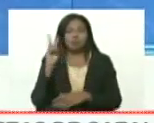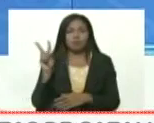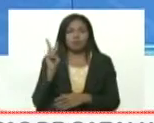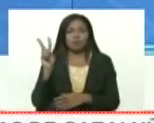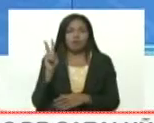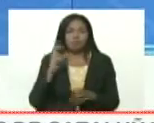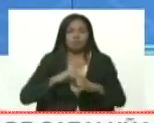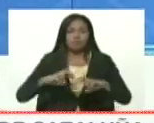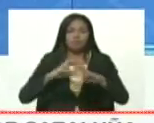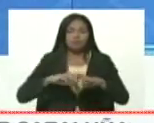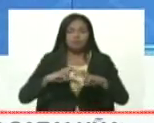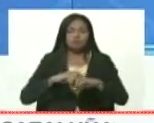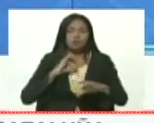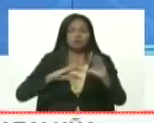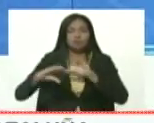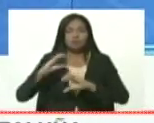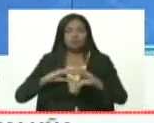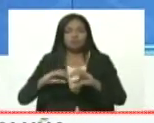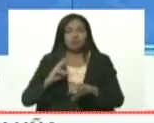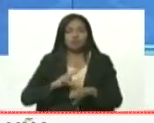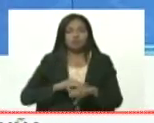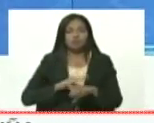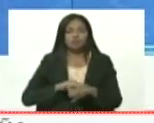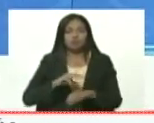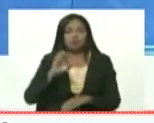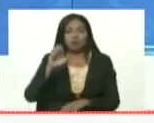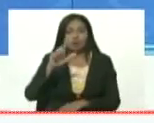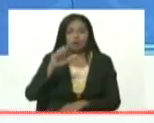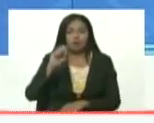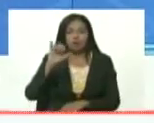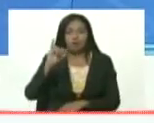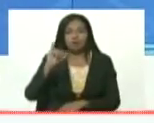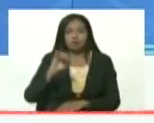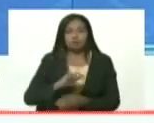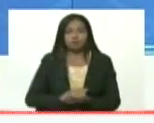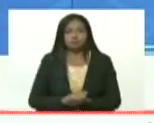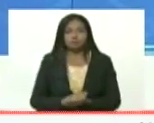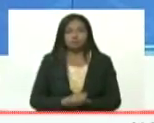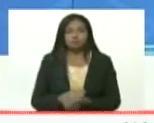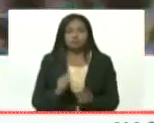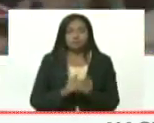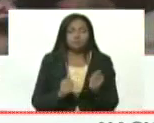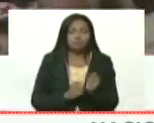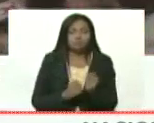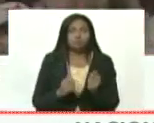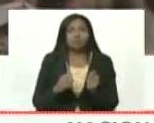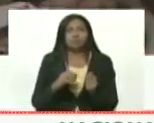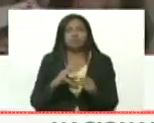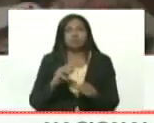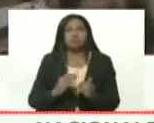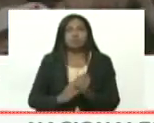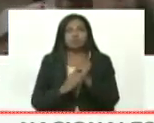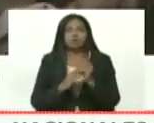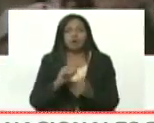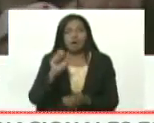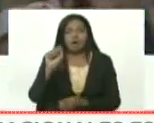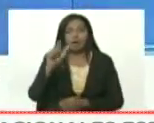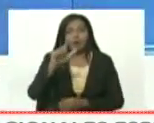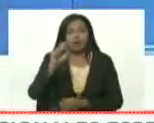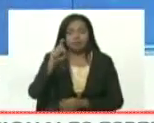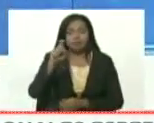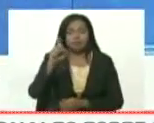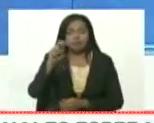Venezolano de Investigaciones Científicas, doctor Eloy Cira. El subdirector, doctor Alexander Briceño.